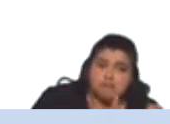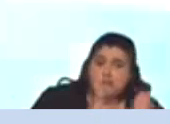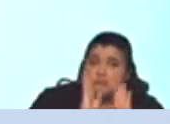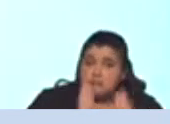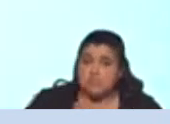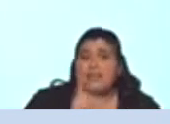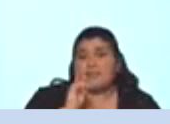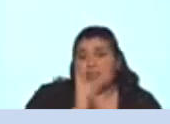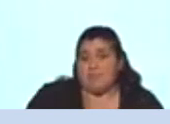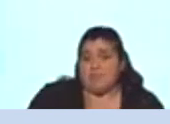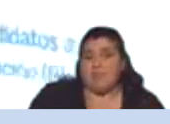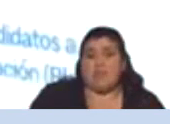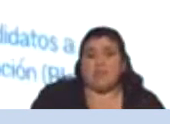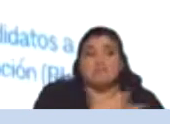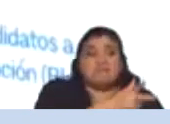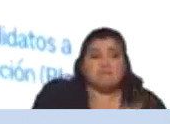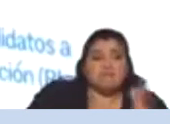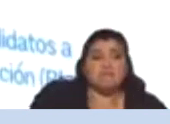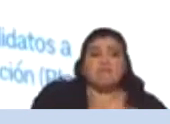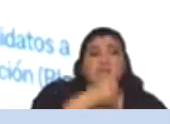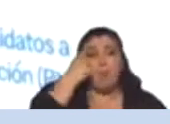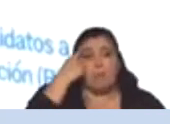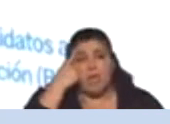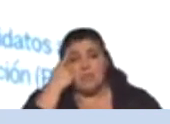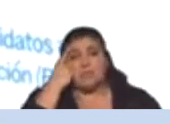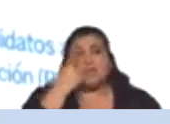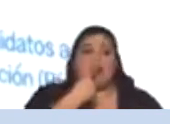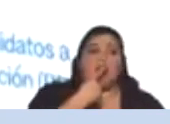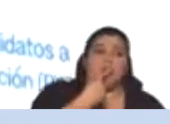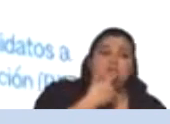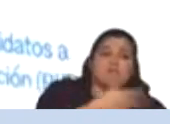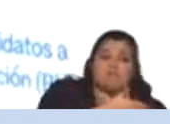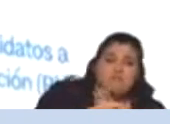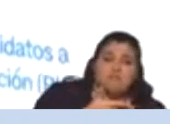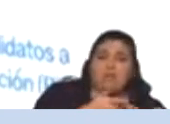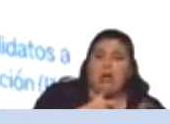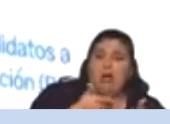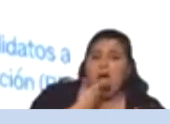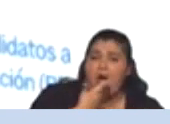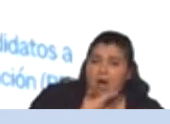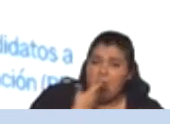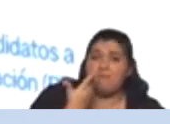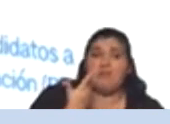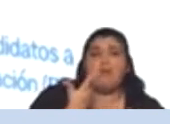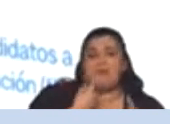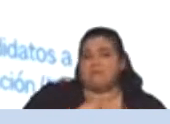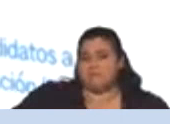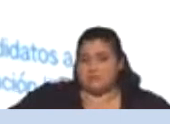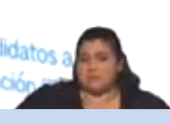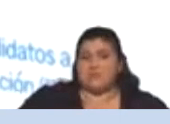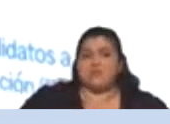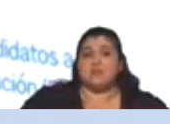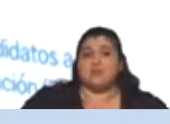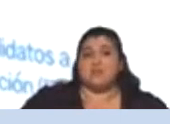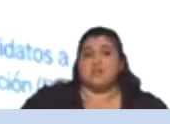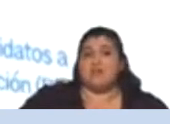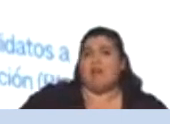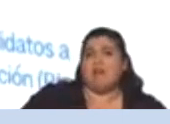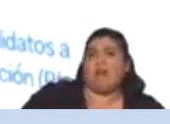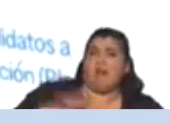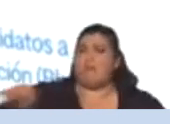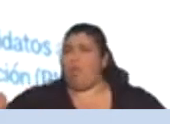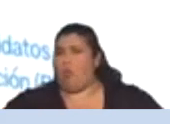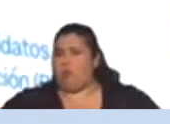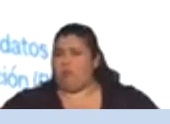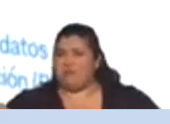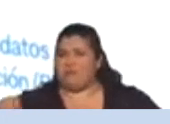escuchar Qué dice que piensa y Y qué siente aquellos que dan trabajo en la República Argentina Me parece que no sirve de nada armar contra coloquios